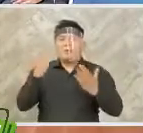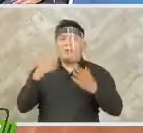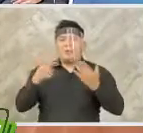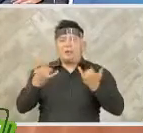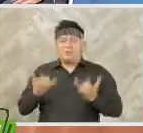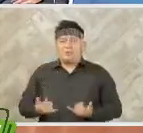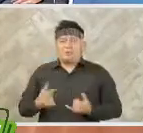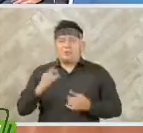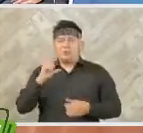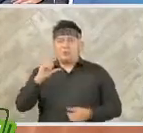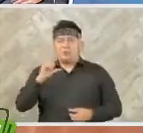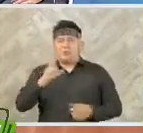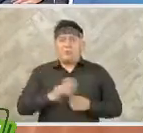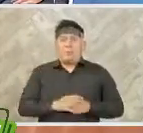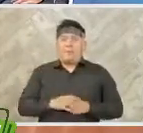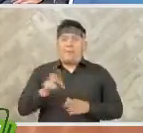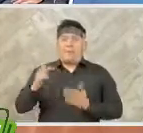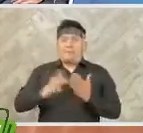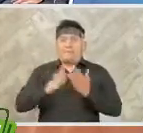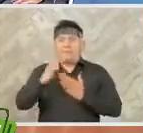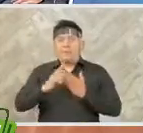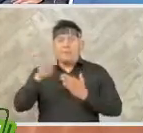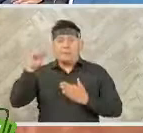el plan de gobierno del señor alcalde,